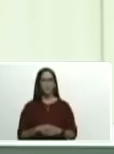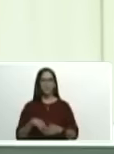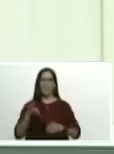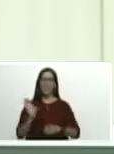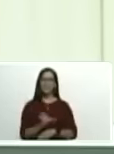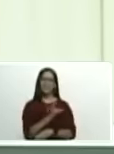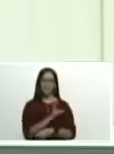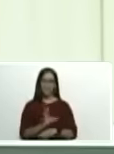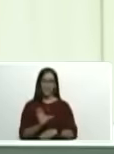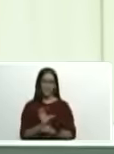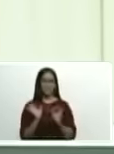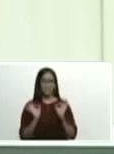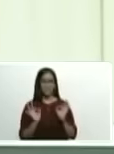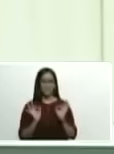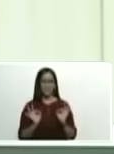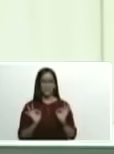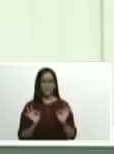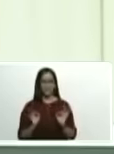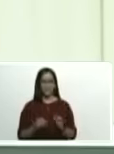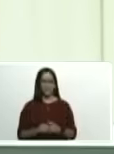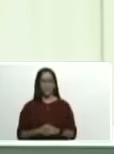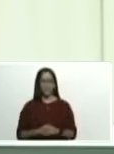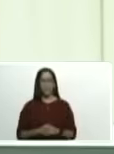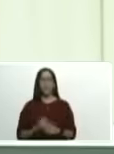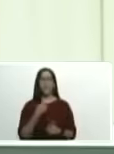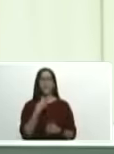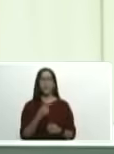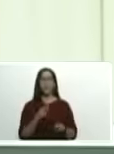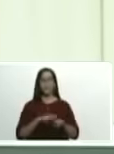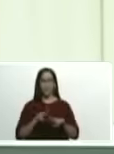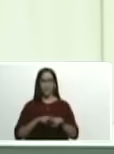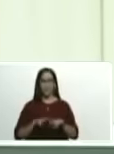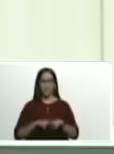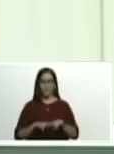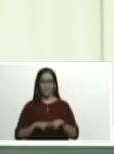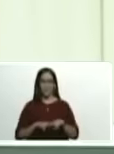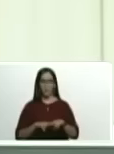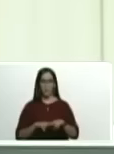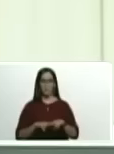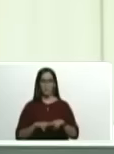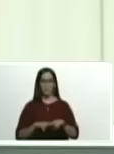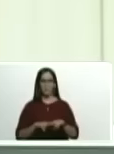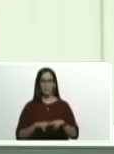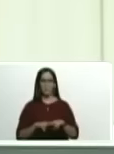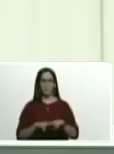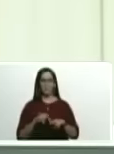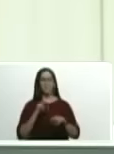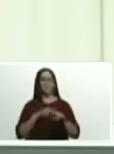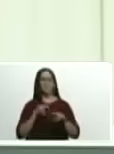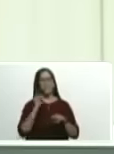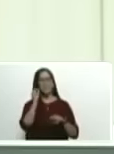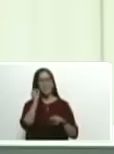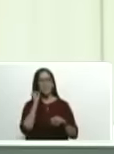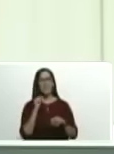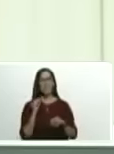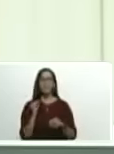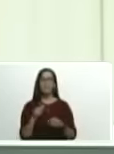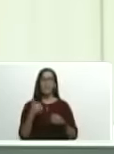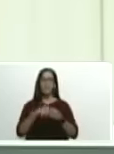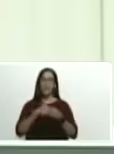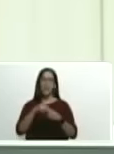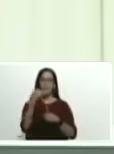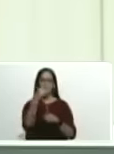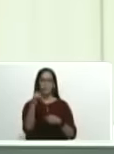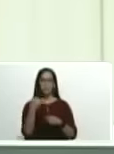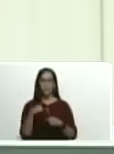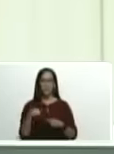cantada sobre todo por la voz de los niños, de las niñas de Maracaibo, del